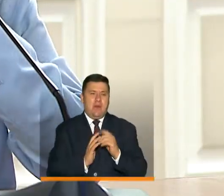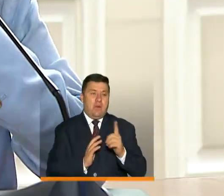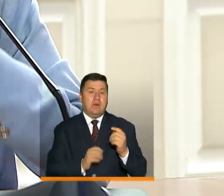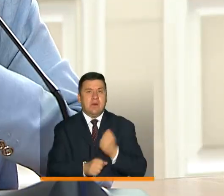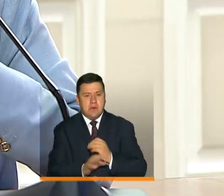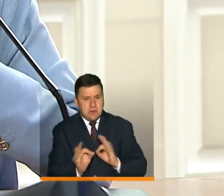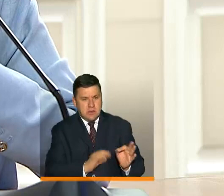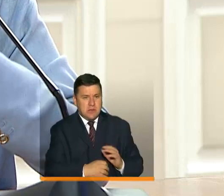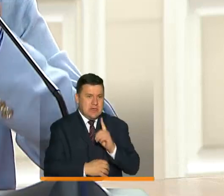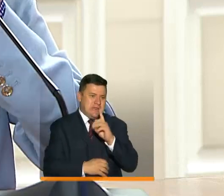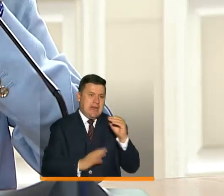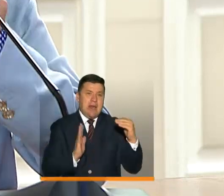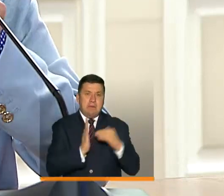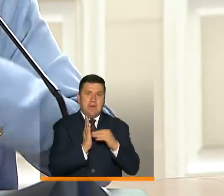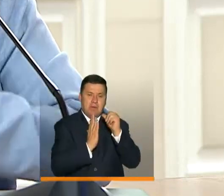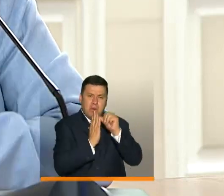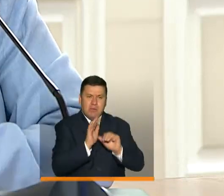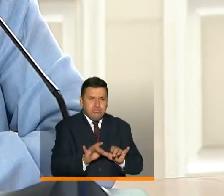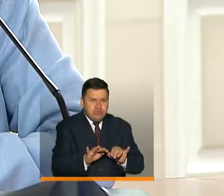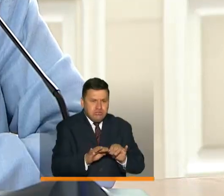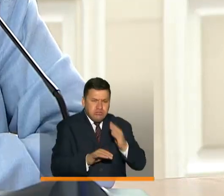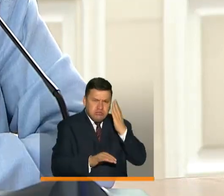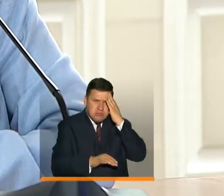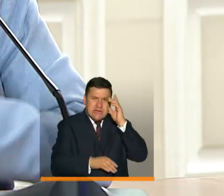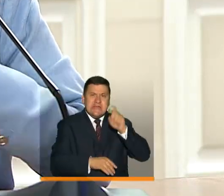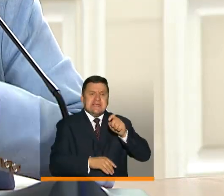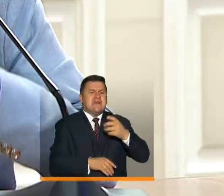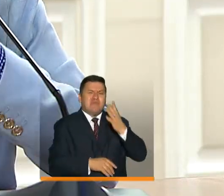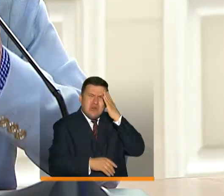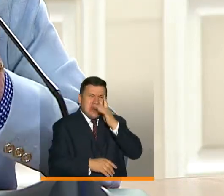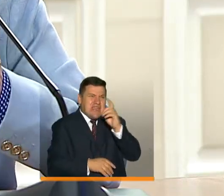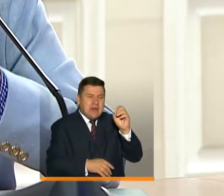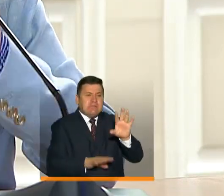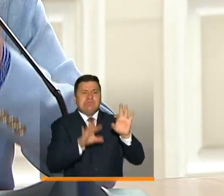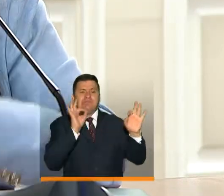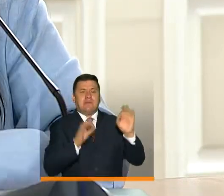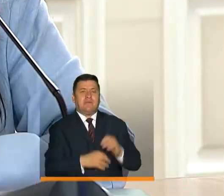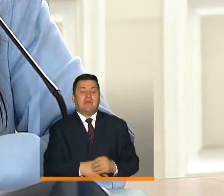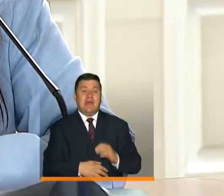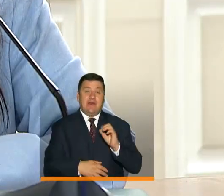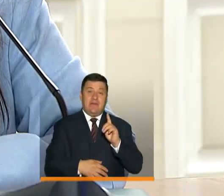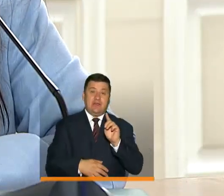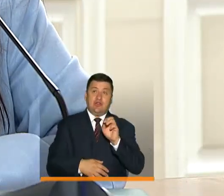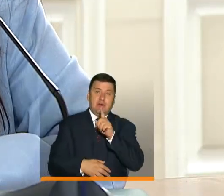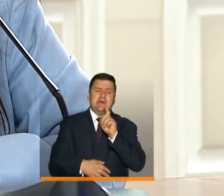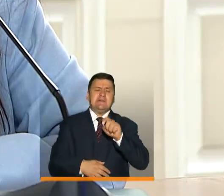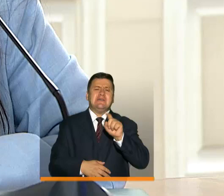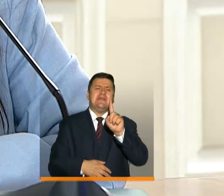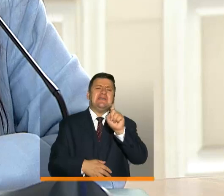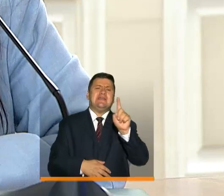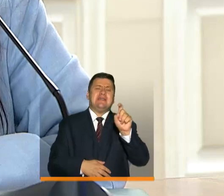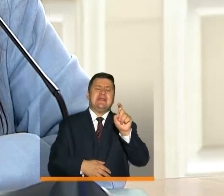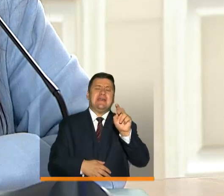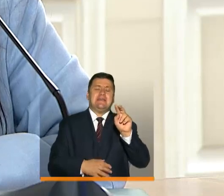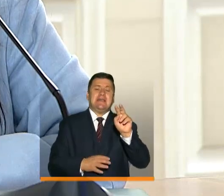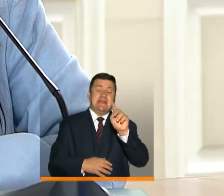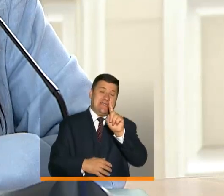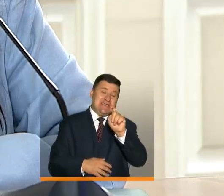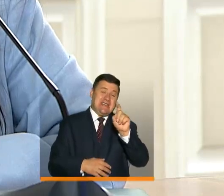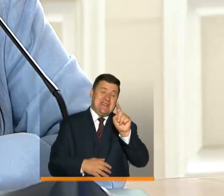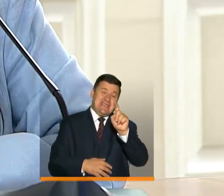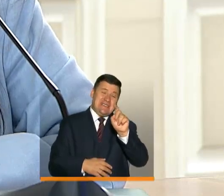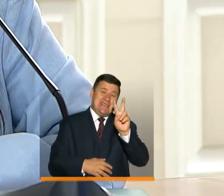que preparar 100.000 programadores porque así lo requiere el mercado. Hoy Fedesoft nos dice que 67.000